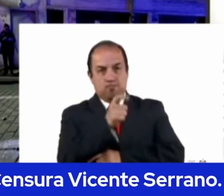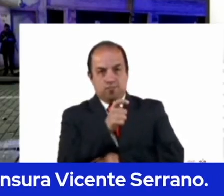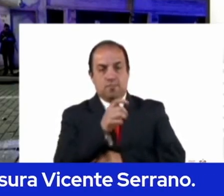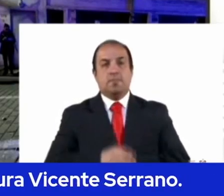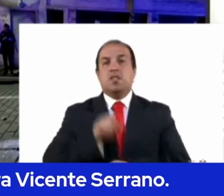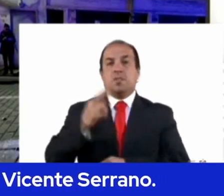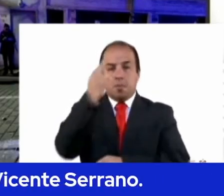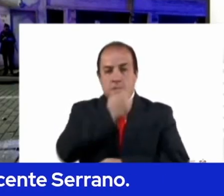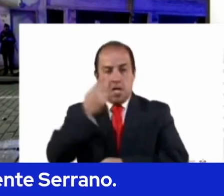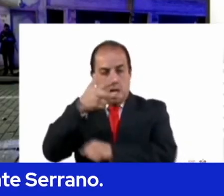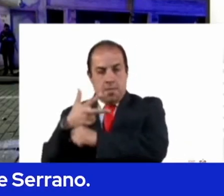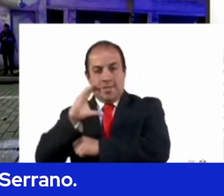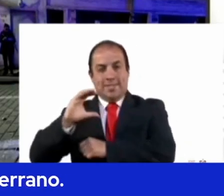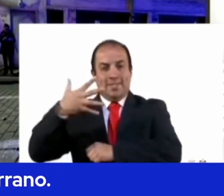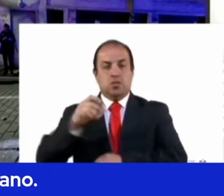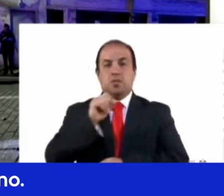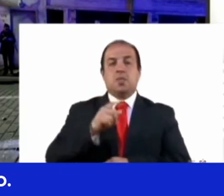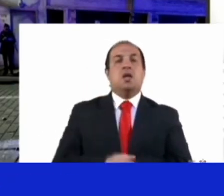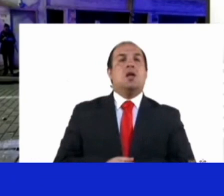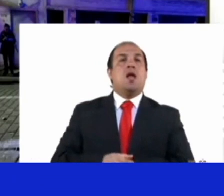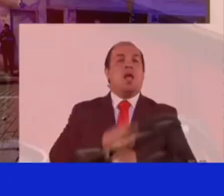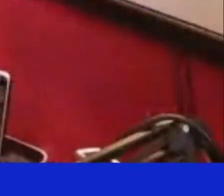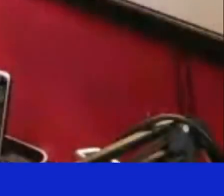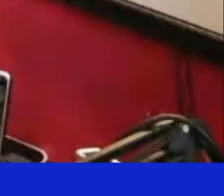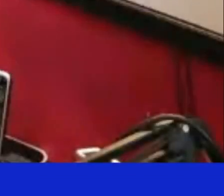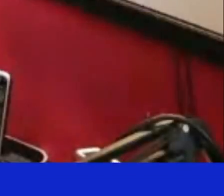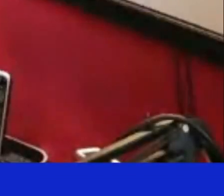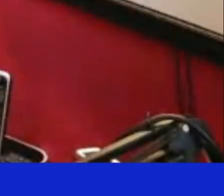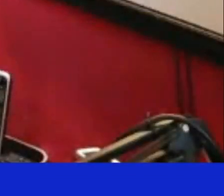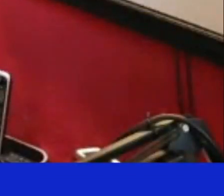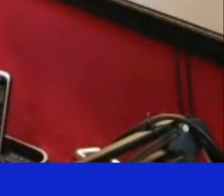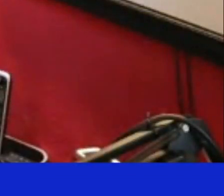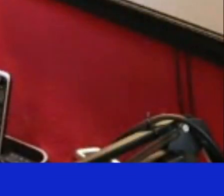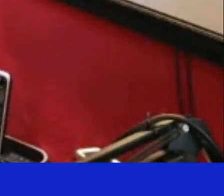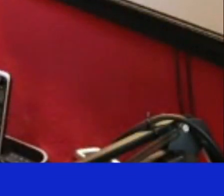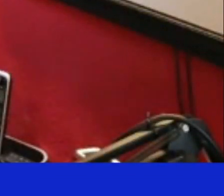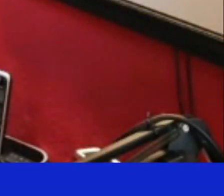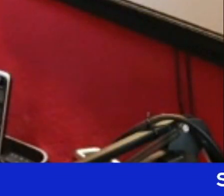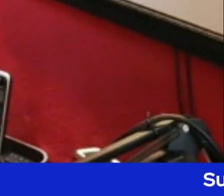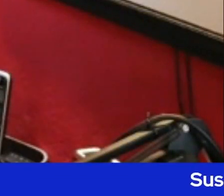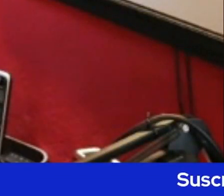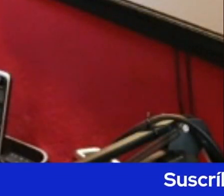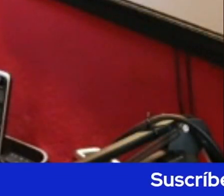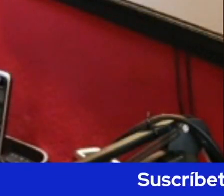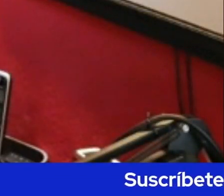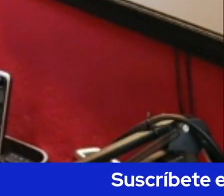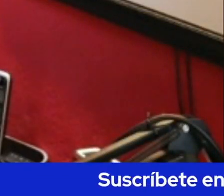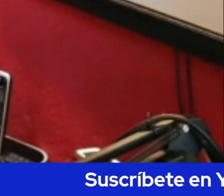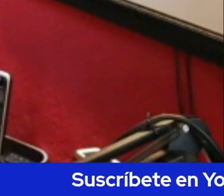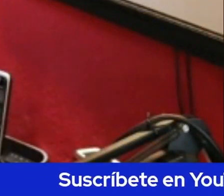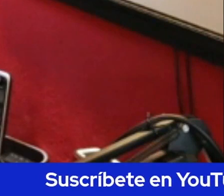del crimen organizado operan, querido Ricardo, sobre todo en la Ciudad de México y en el Estado de